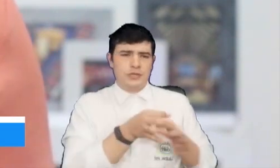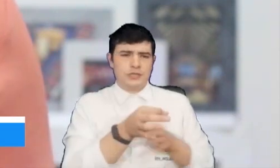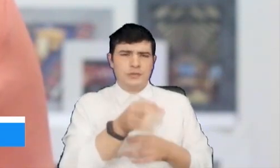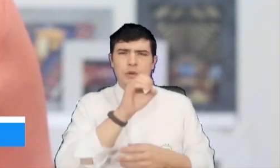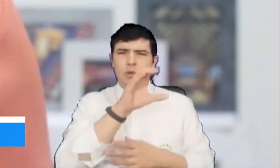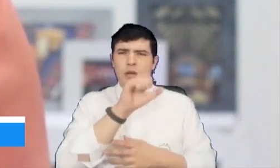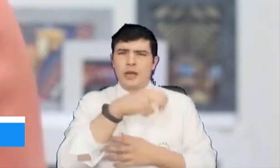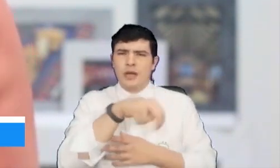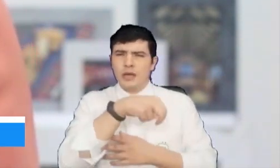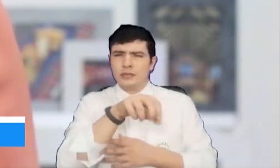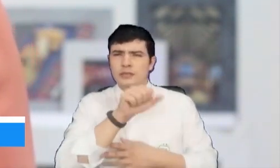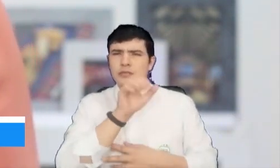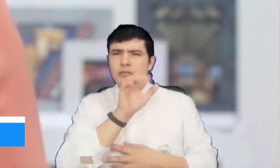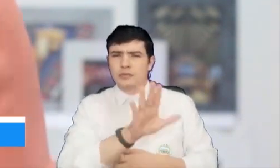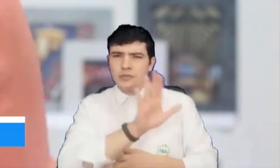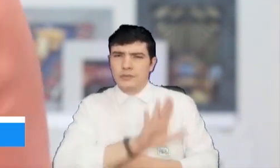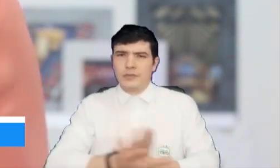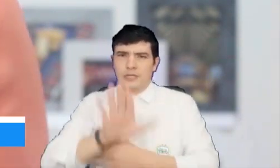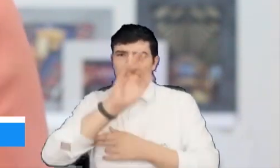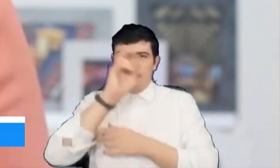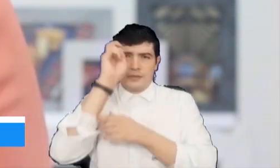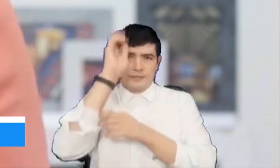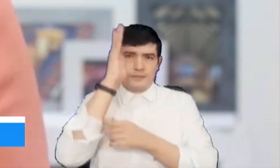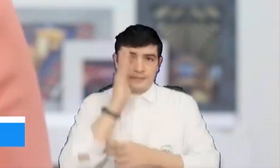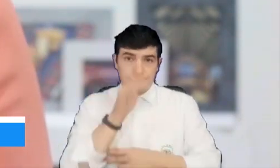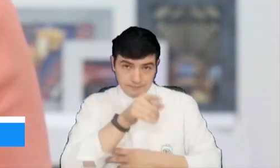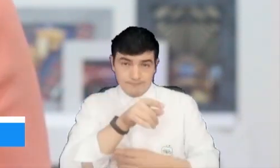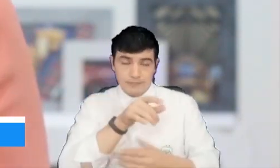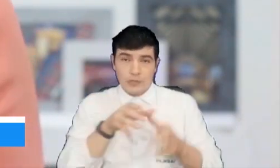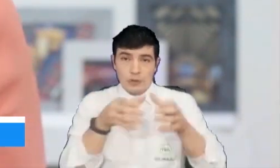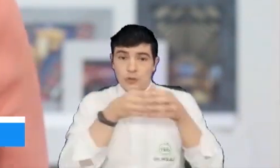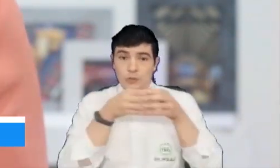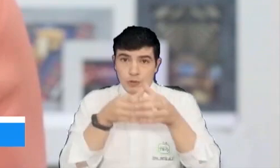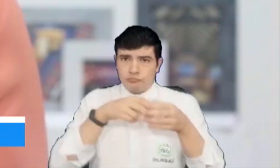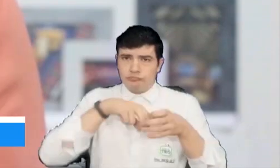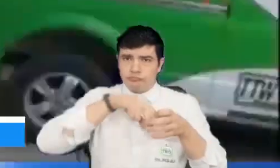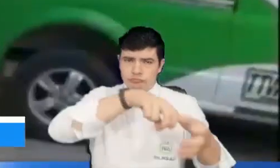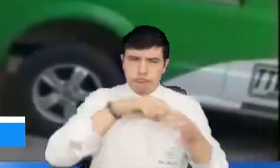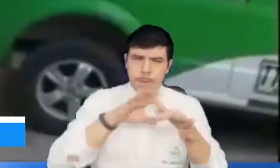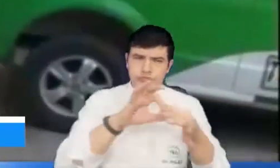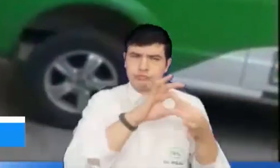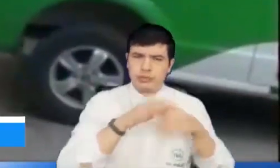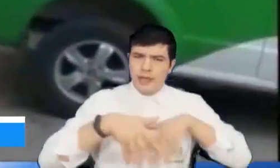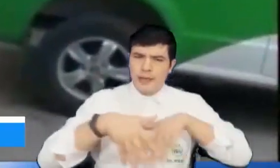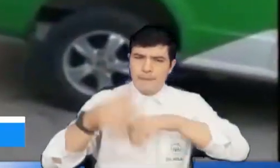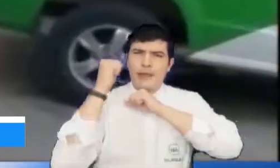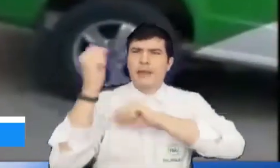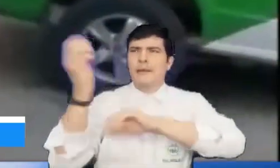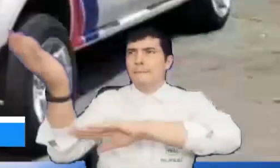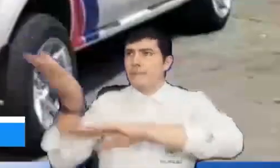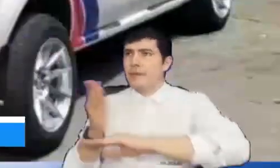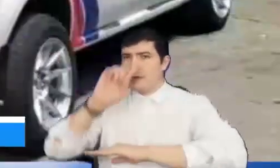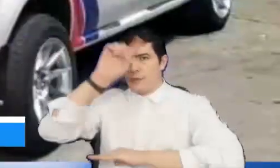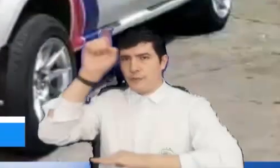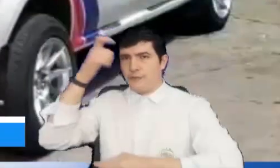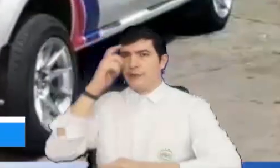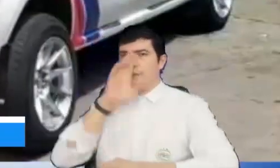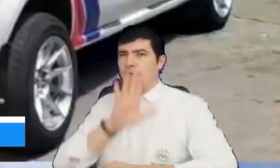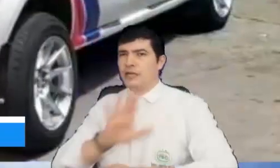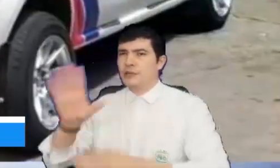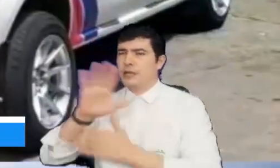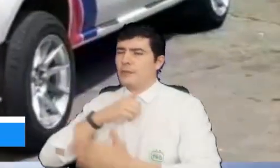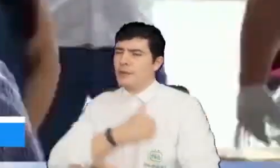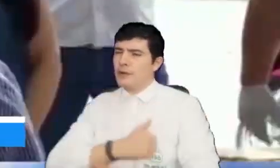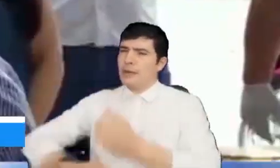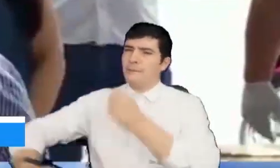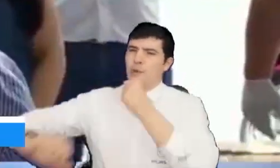gremio de transportadores se unió para pedir ayudas al gobierno nacional para poder solventar esta crisis en la que se encuentran debido a la